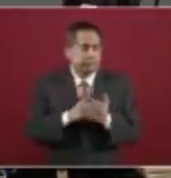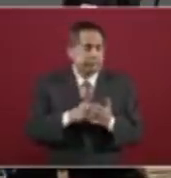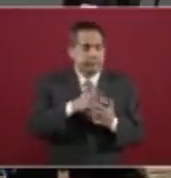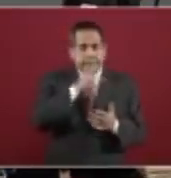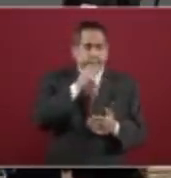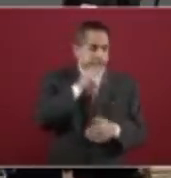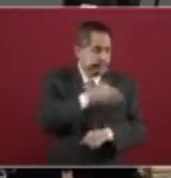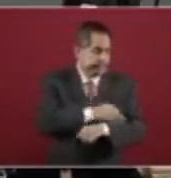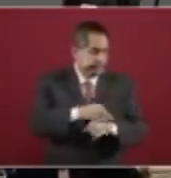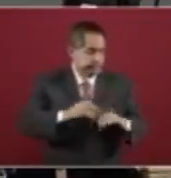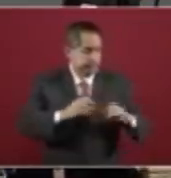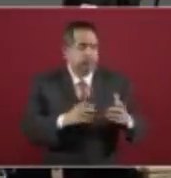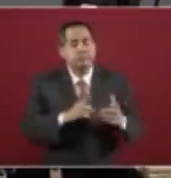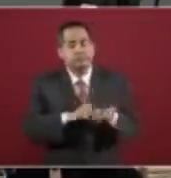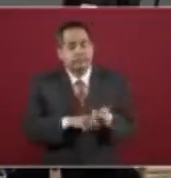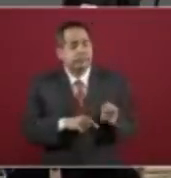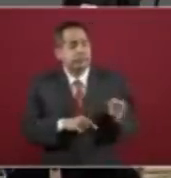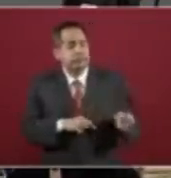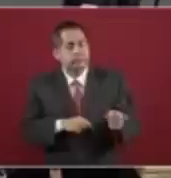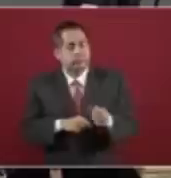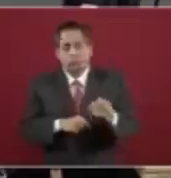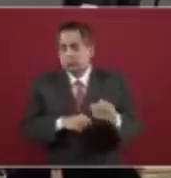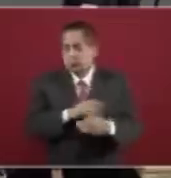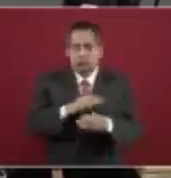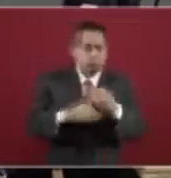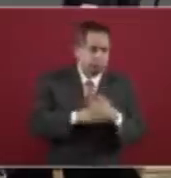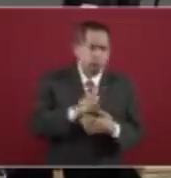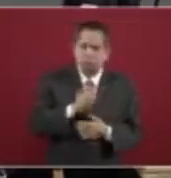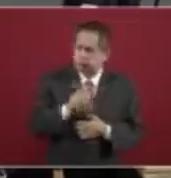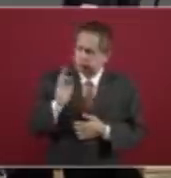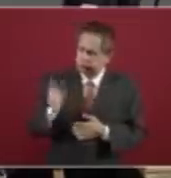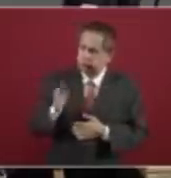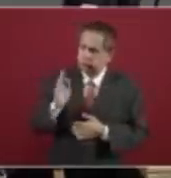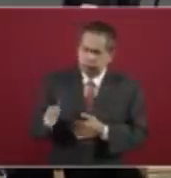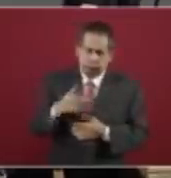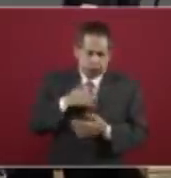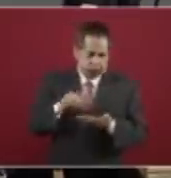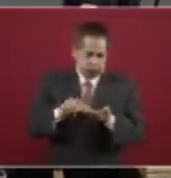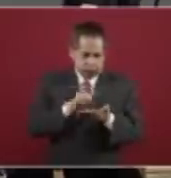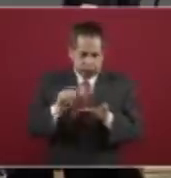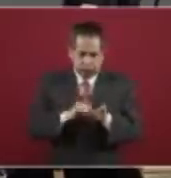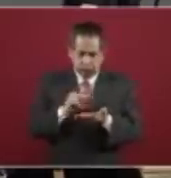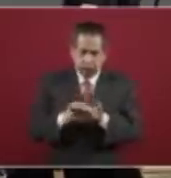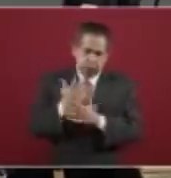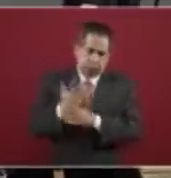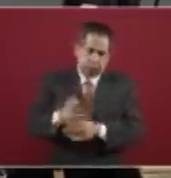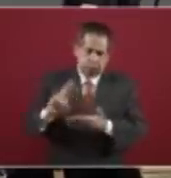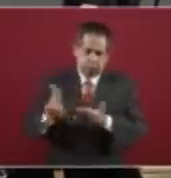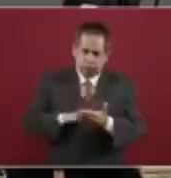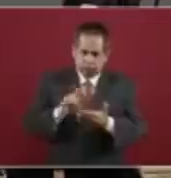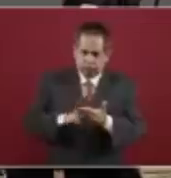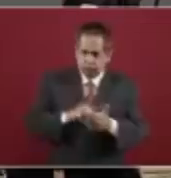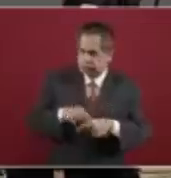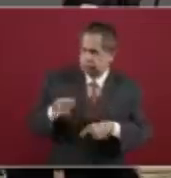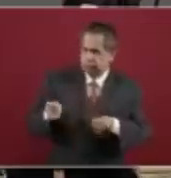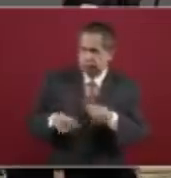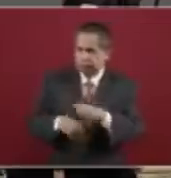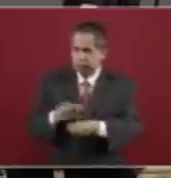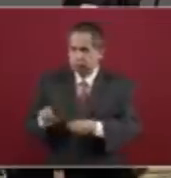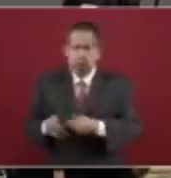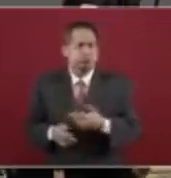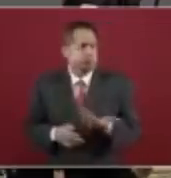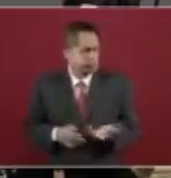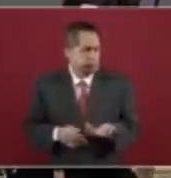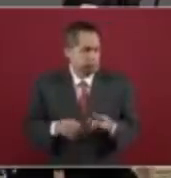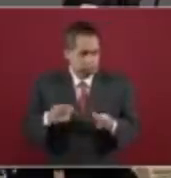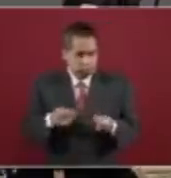padres, madres o tutores, todos han aceptado por escrito con su firma que el modelo que